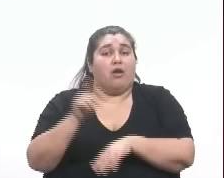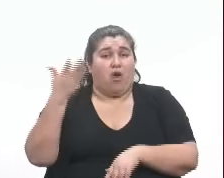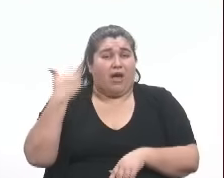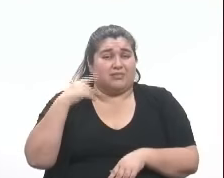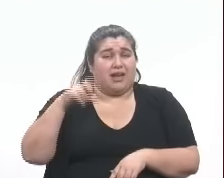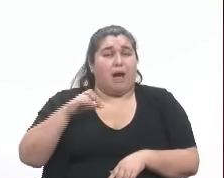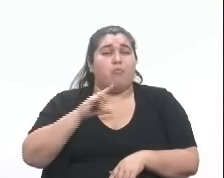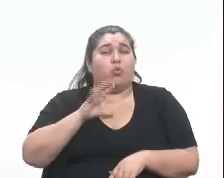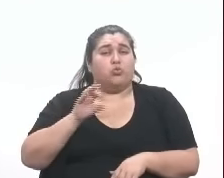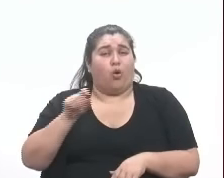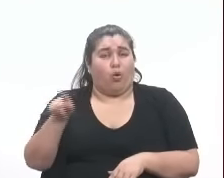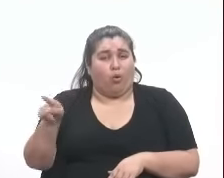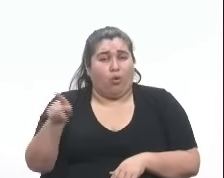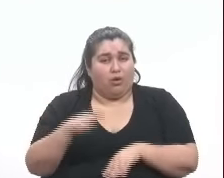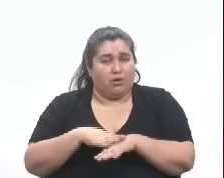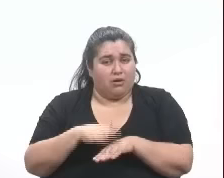encargado,